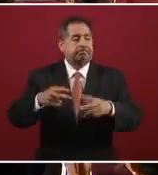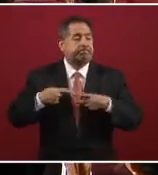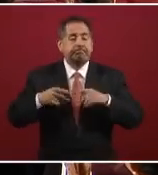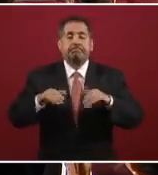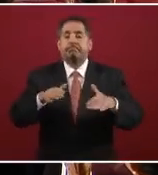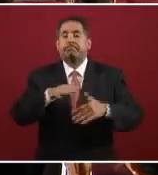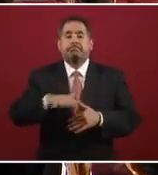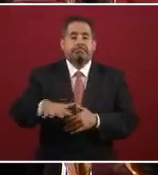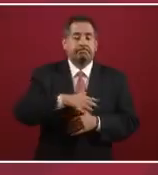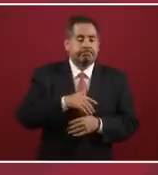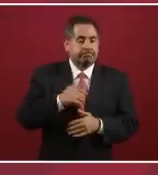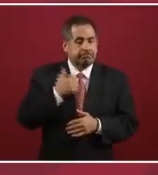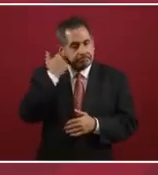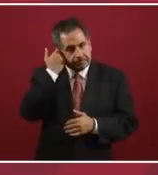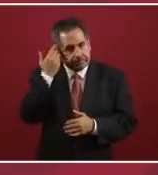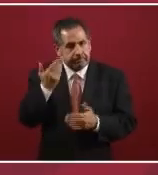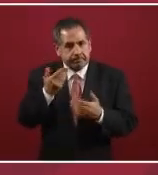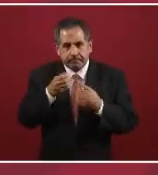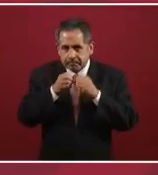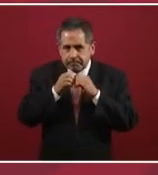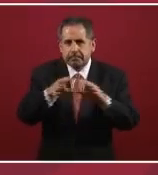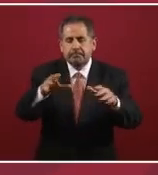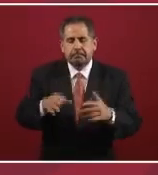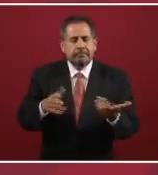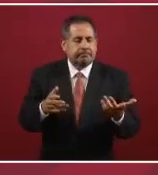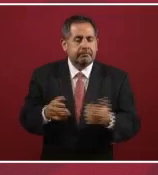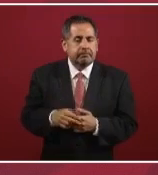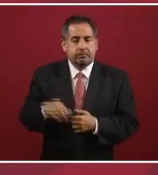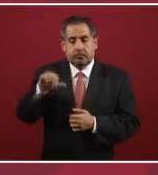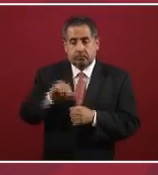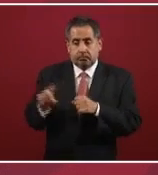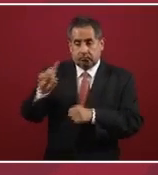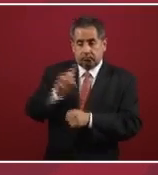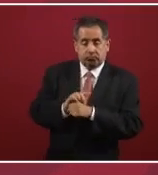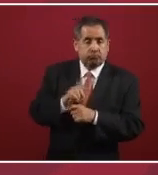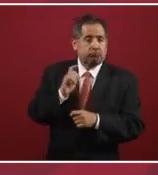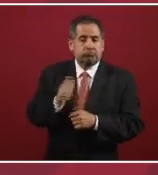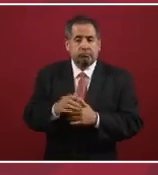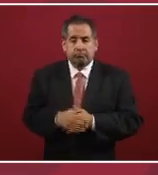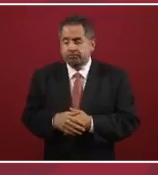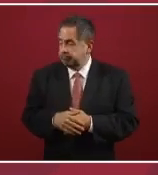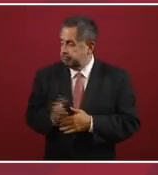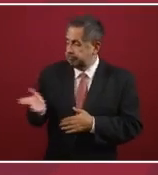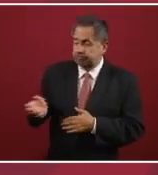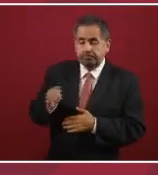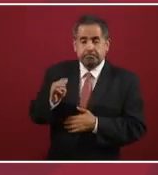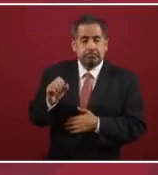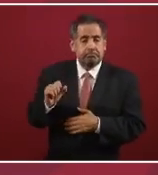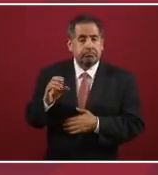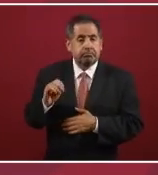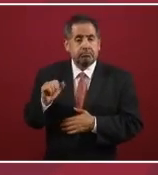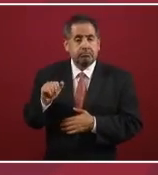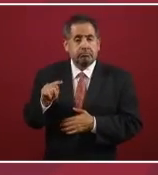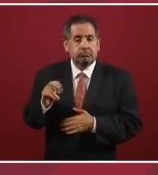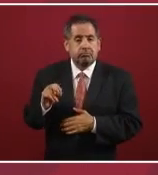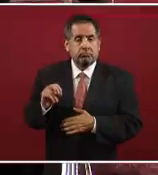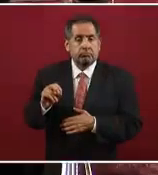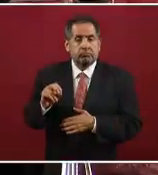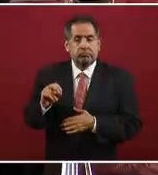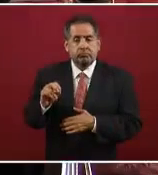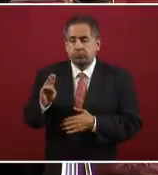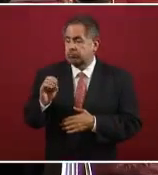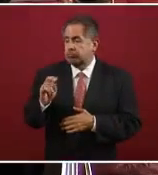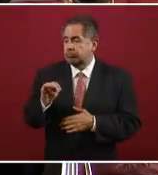de méxico el día de hoy y agradecerle a marco antonio osorio bonilla